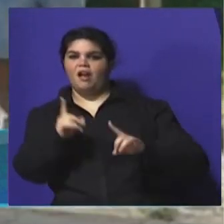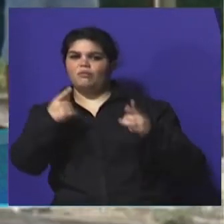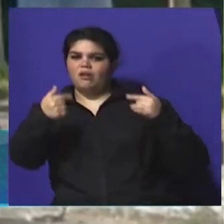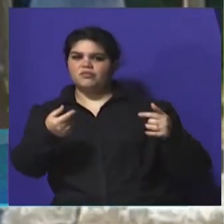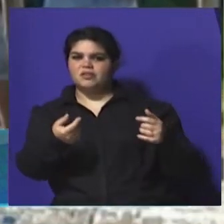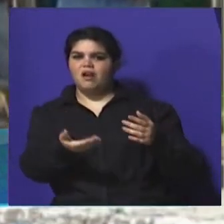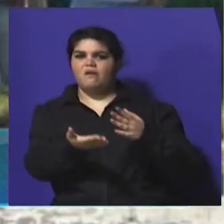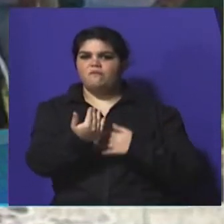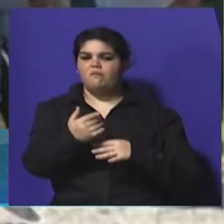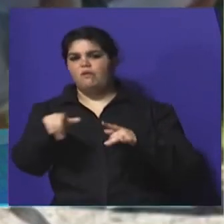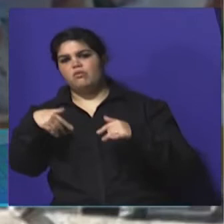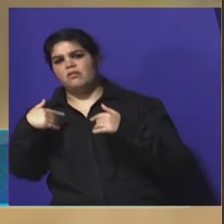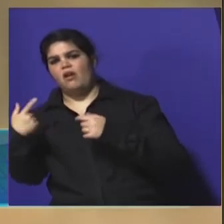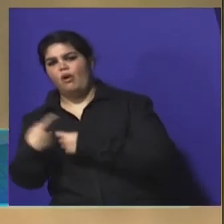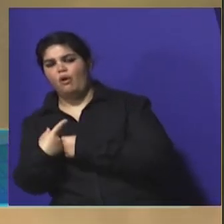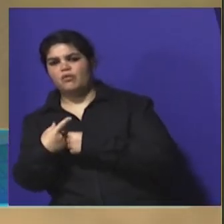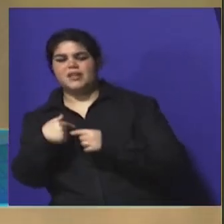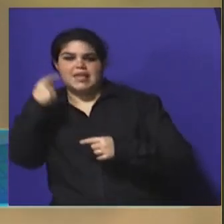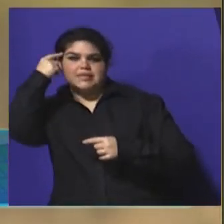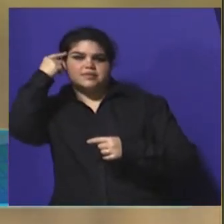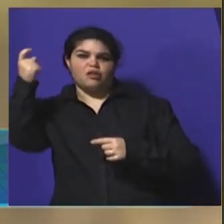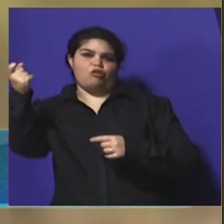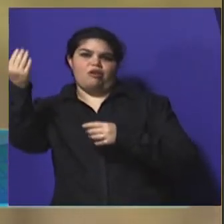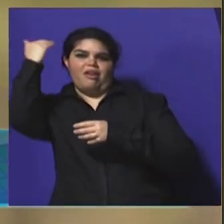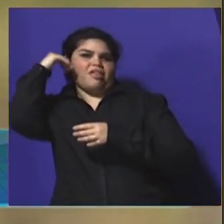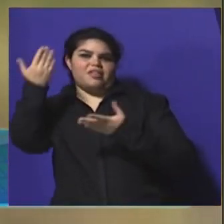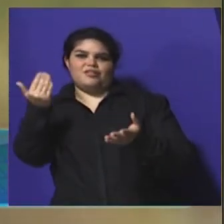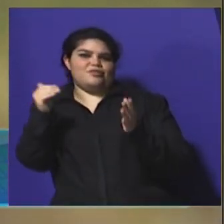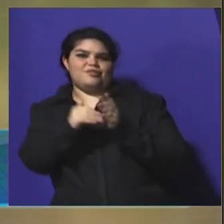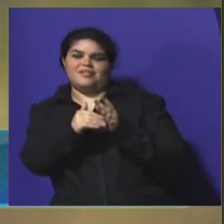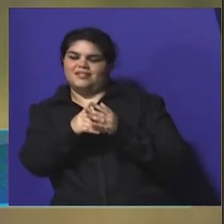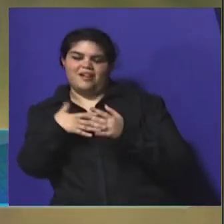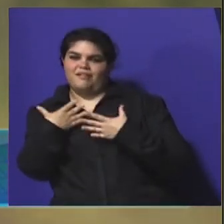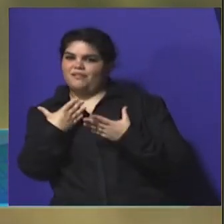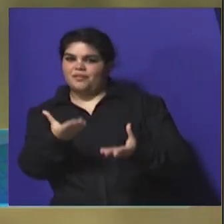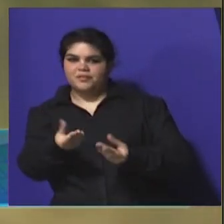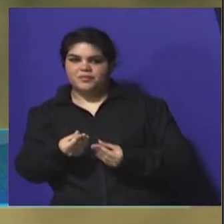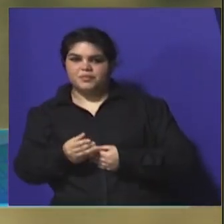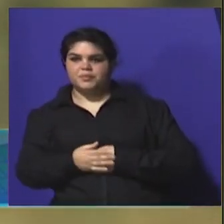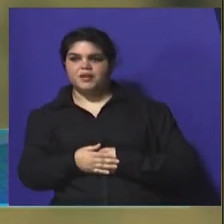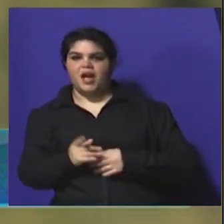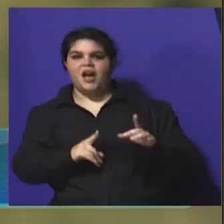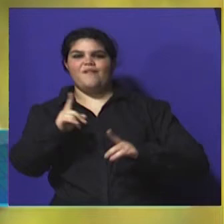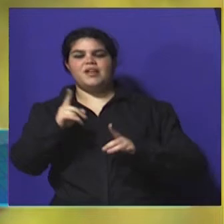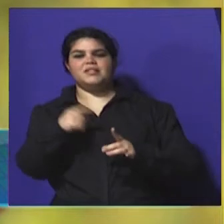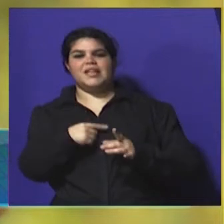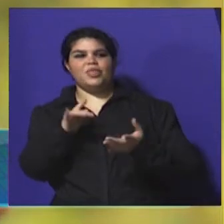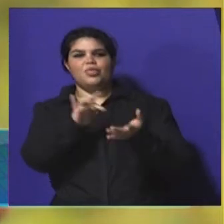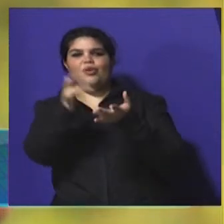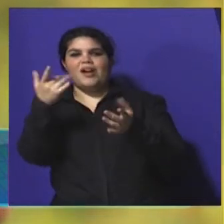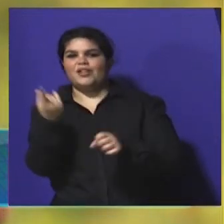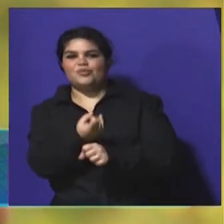psicología tiene muchísimo que ver lo que pasa que como es algo no tangible no que no estaría a la